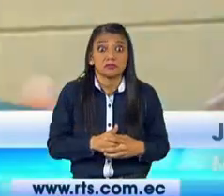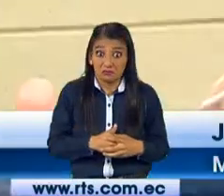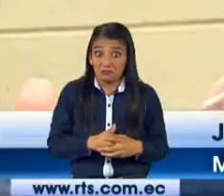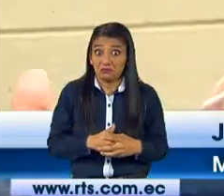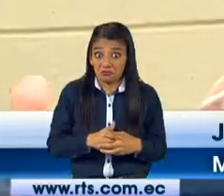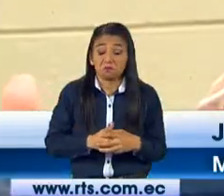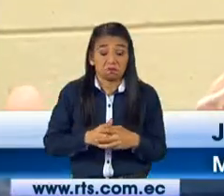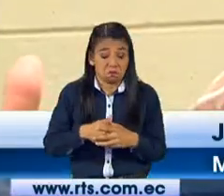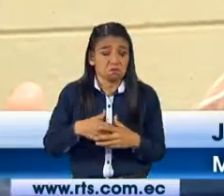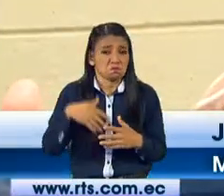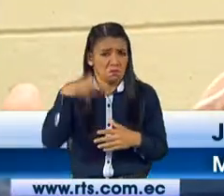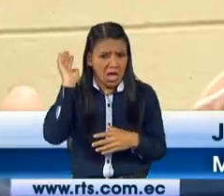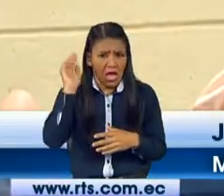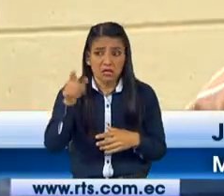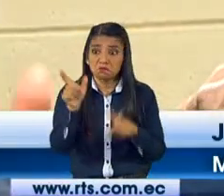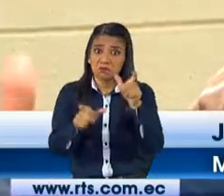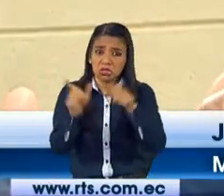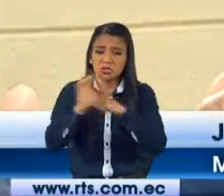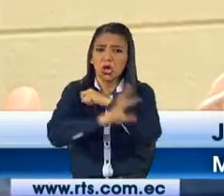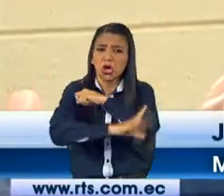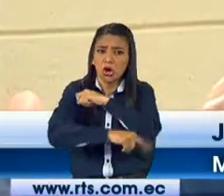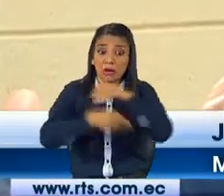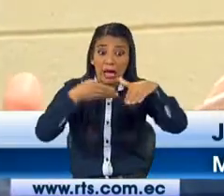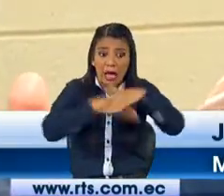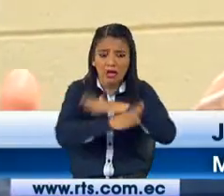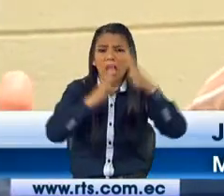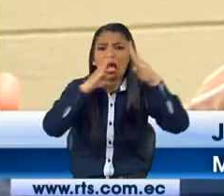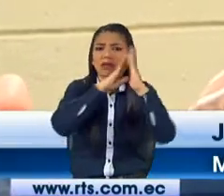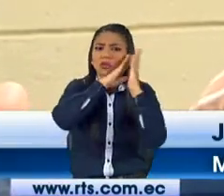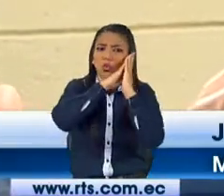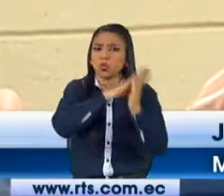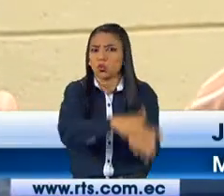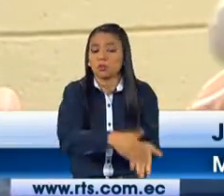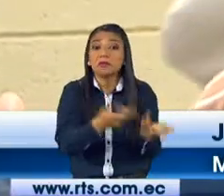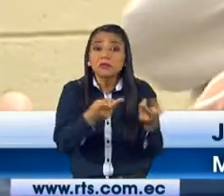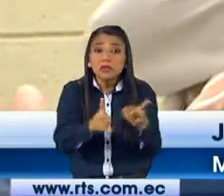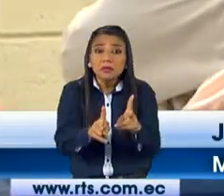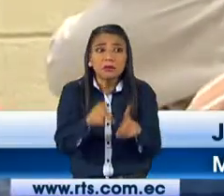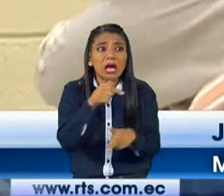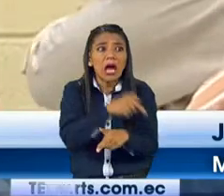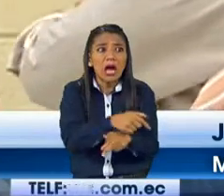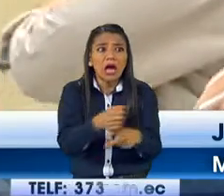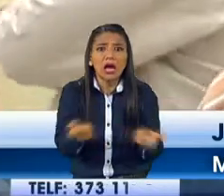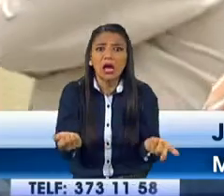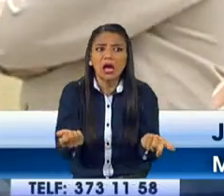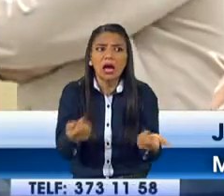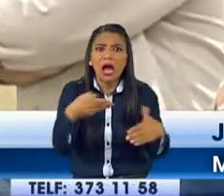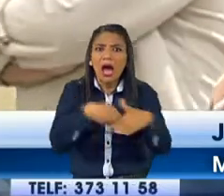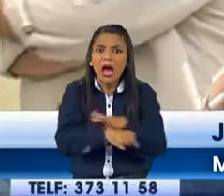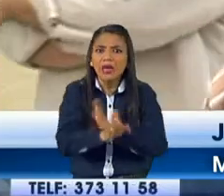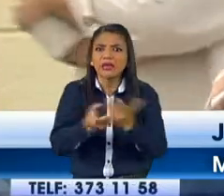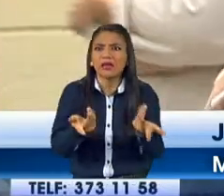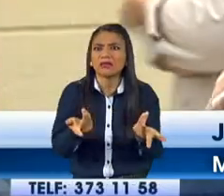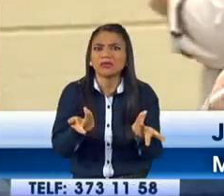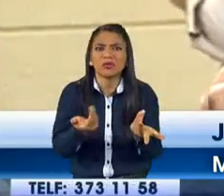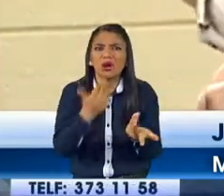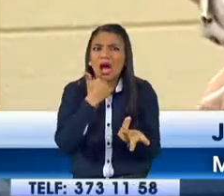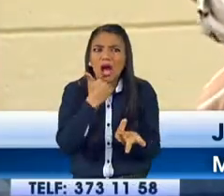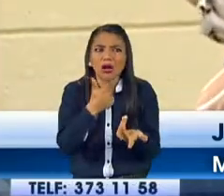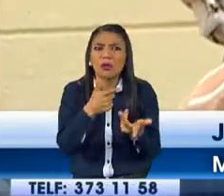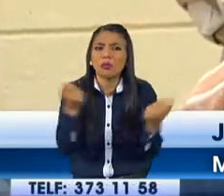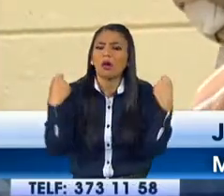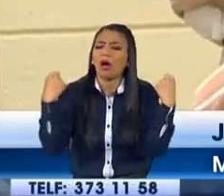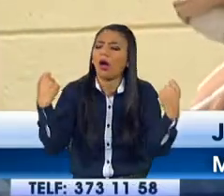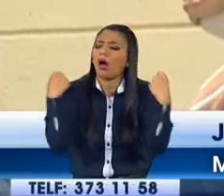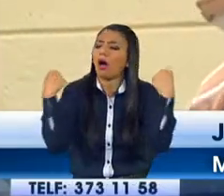aquí pernocta, vive, se ejercita. Hemos encontrado hasta gimnasio, si cabe el término, para